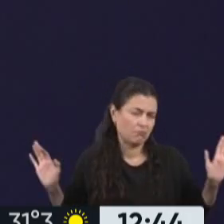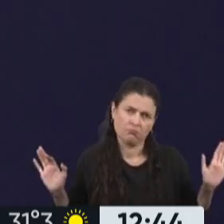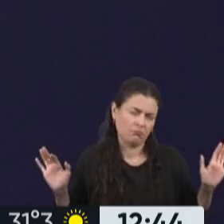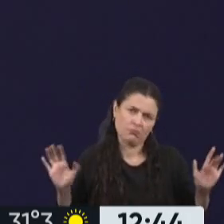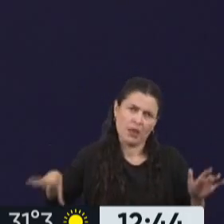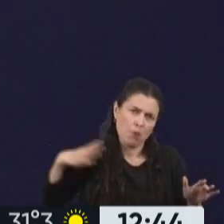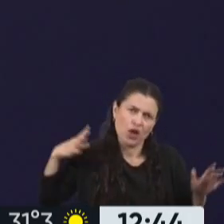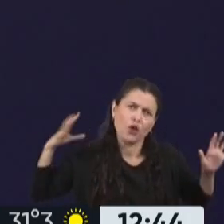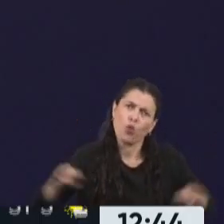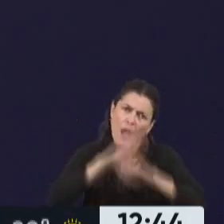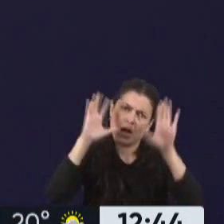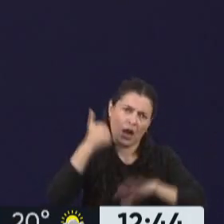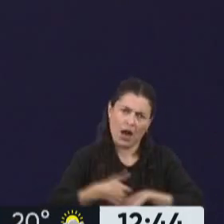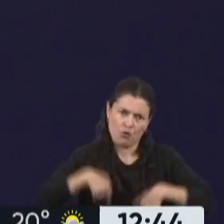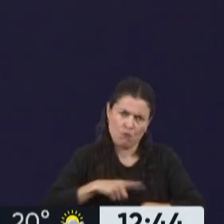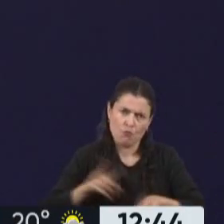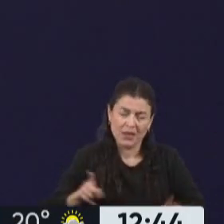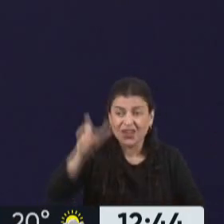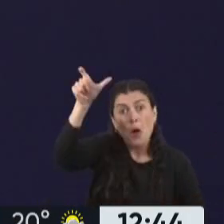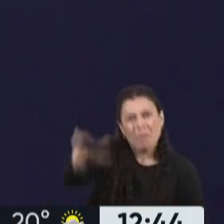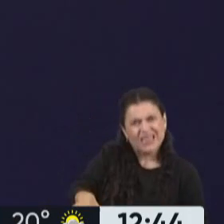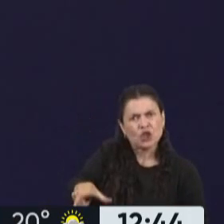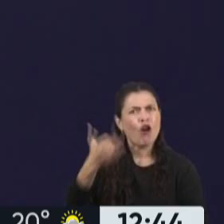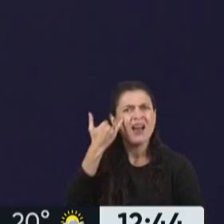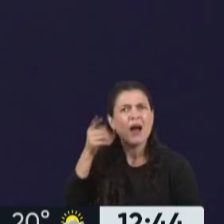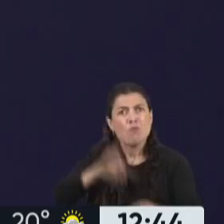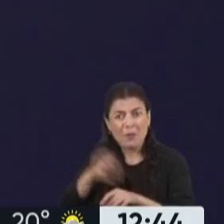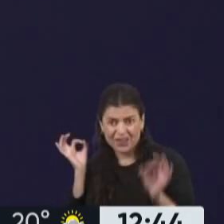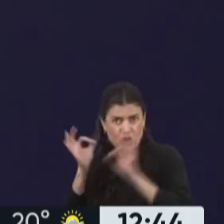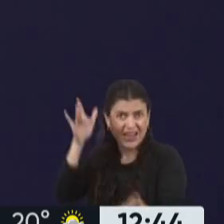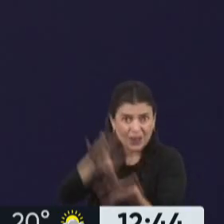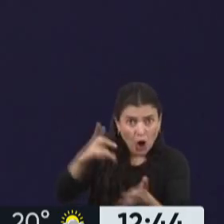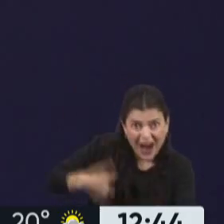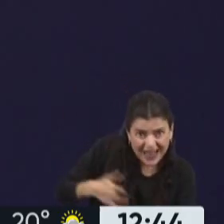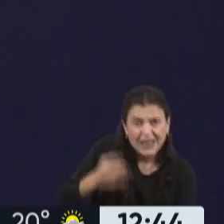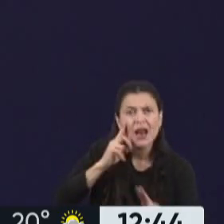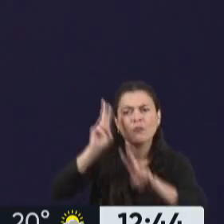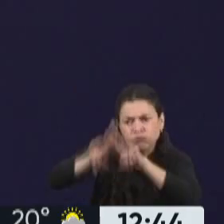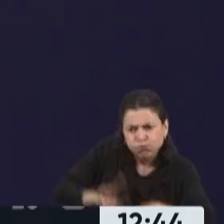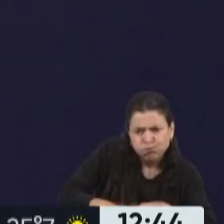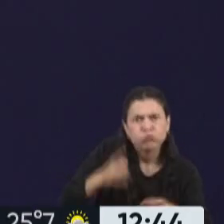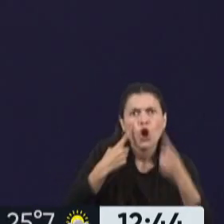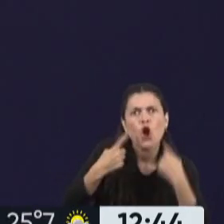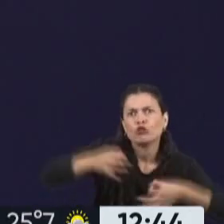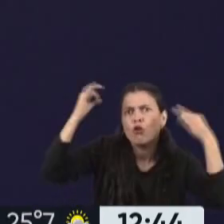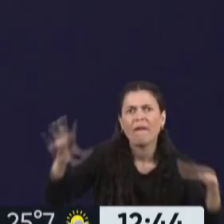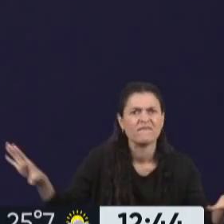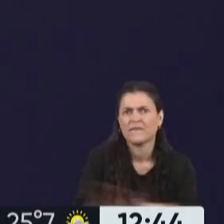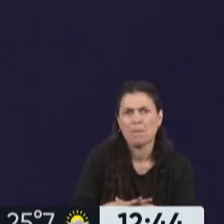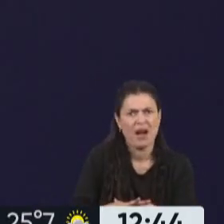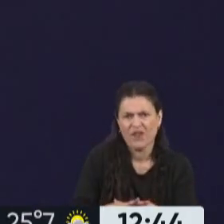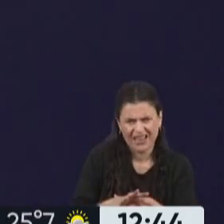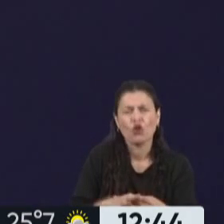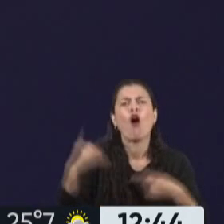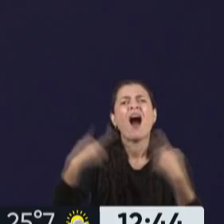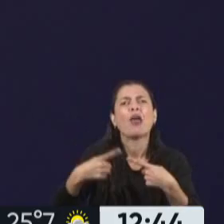las aclaraciones. Esta persona se sometió a todos los controles de aduana sin detectarse nada extraño, siguiendo los